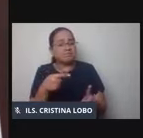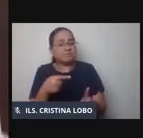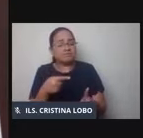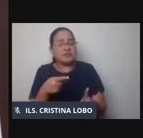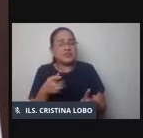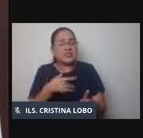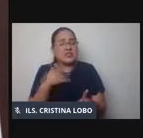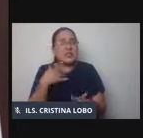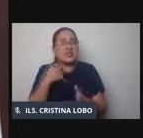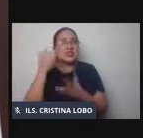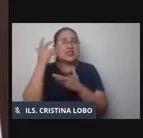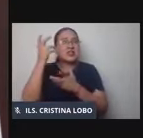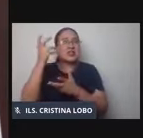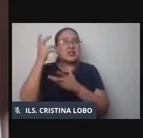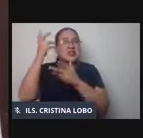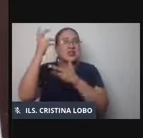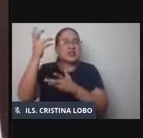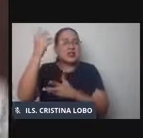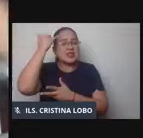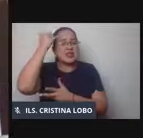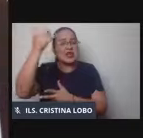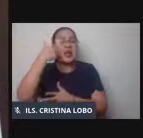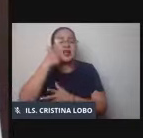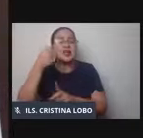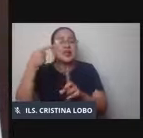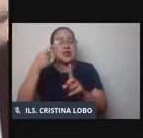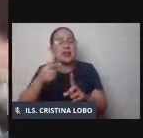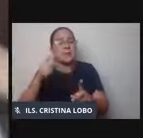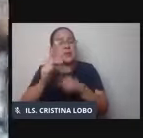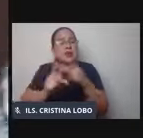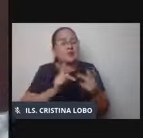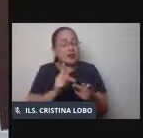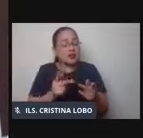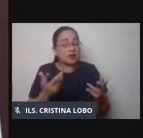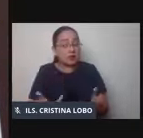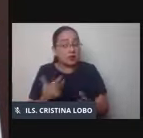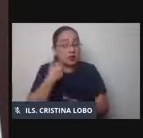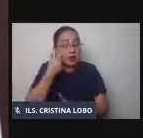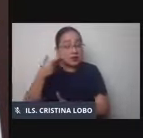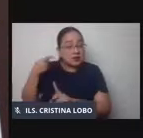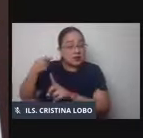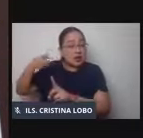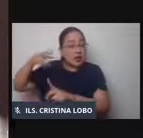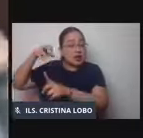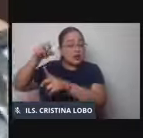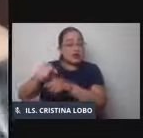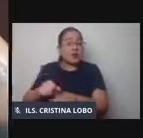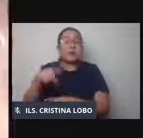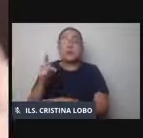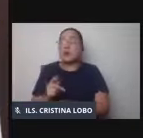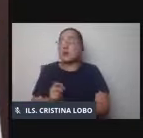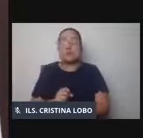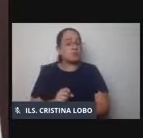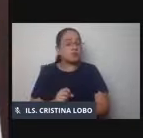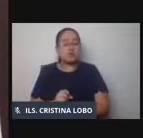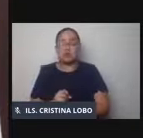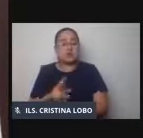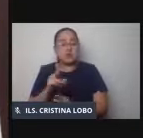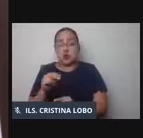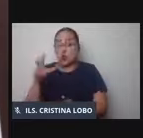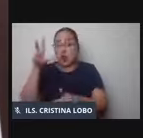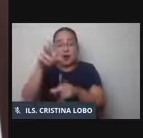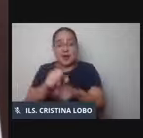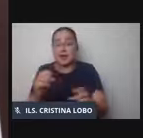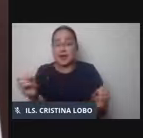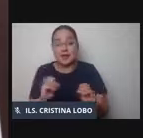idealización de la perfección. Y entonces el querer alcanzarla y obviamente no conseguirla, porque insisto, la perfección no